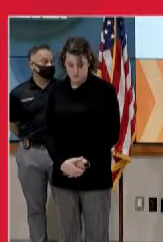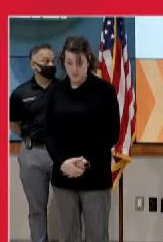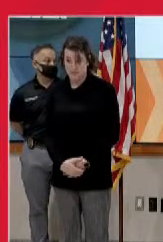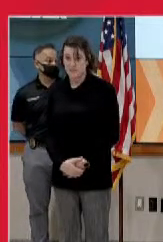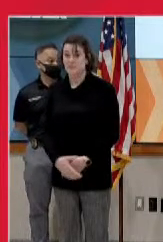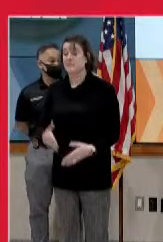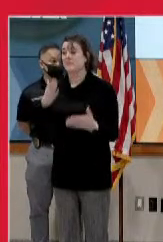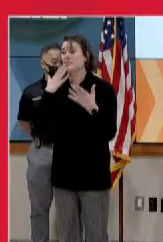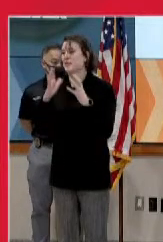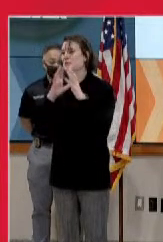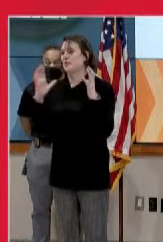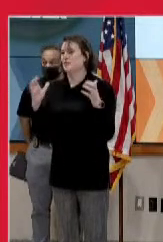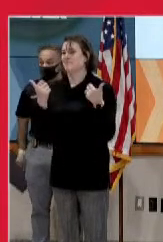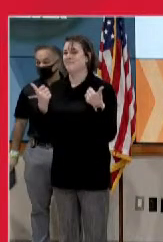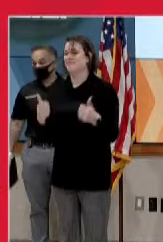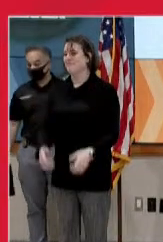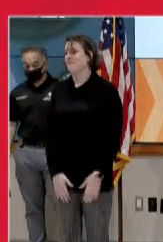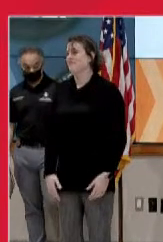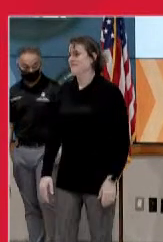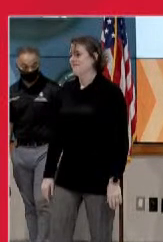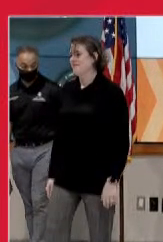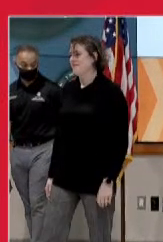Thank you so much.